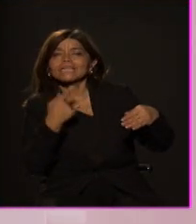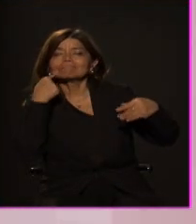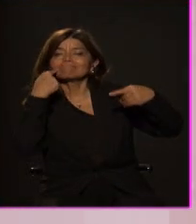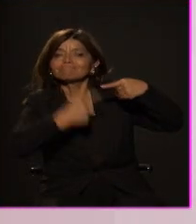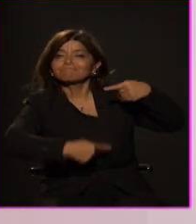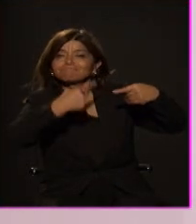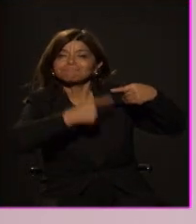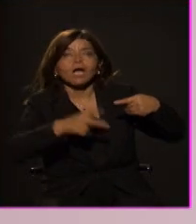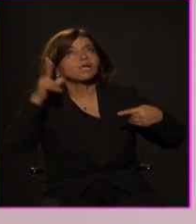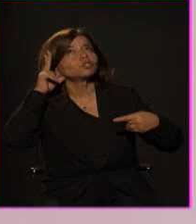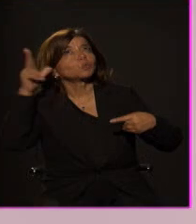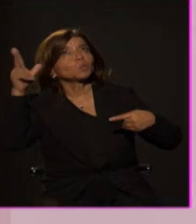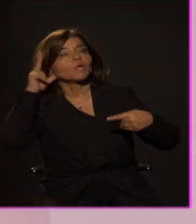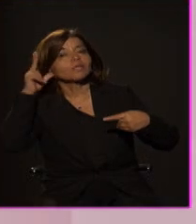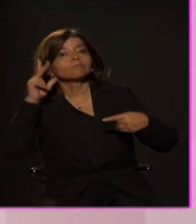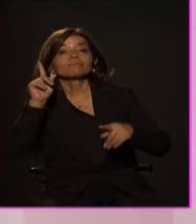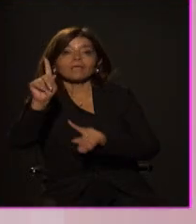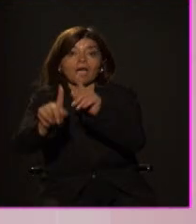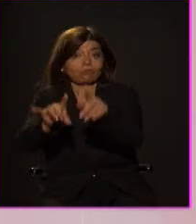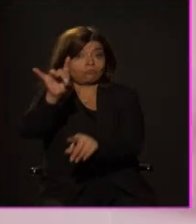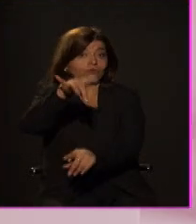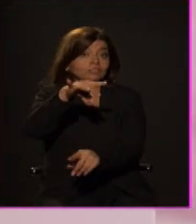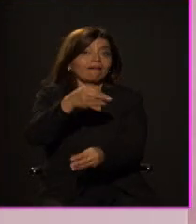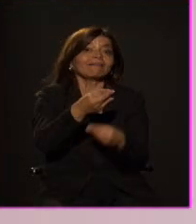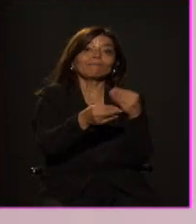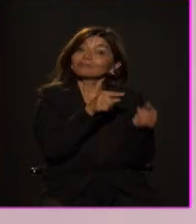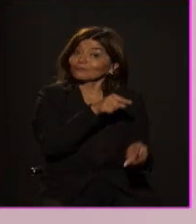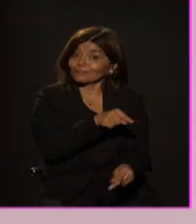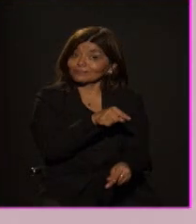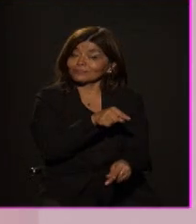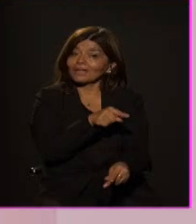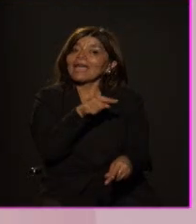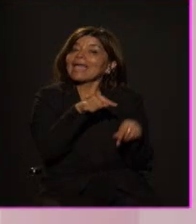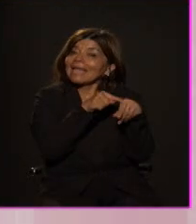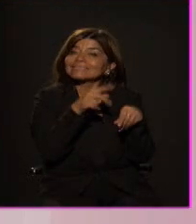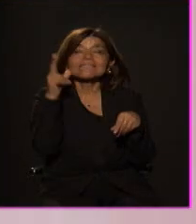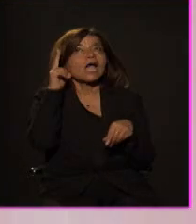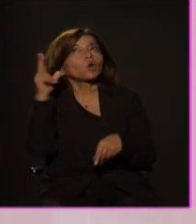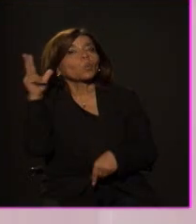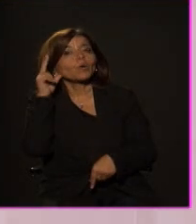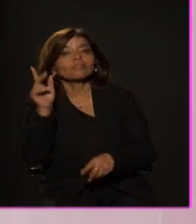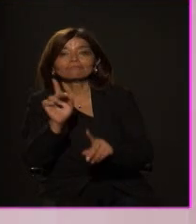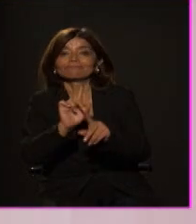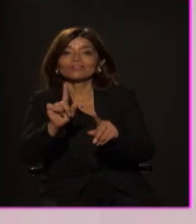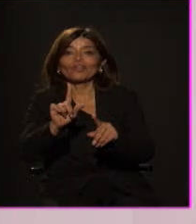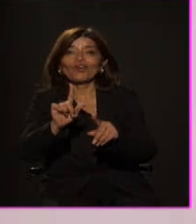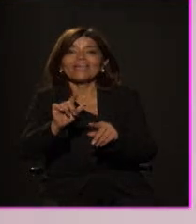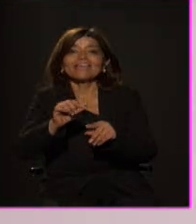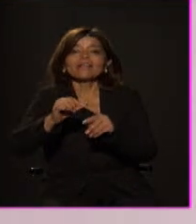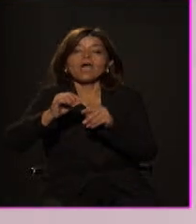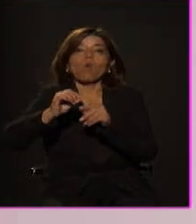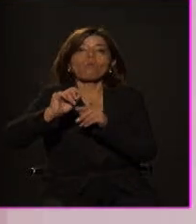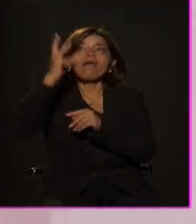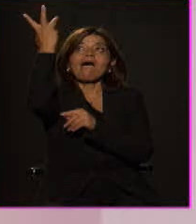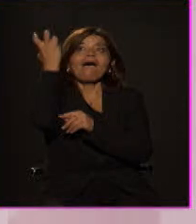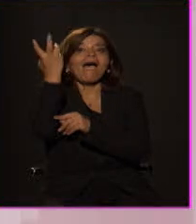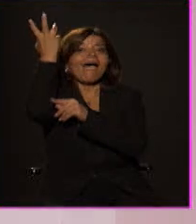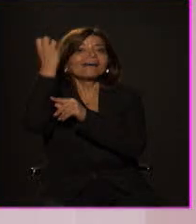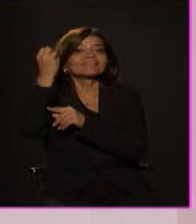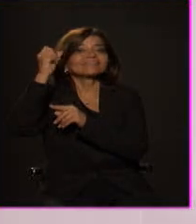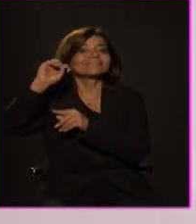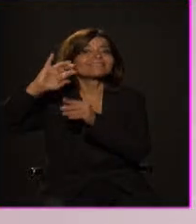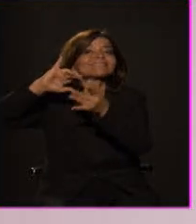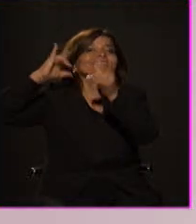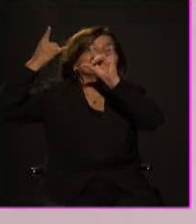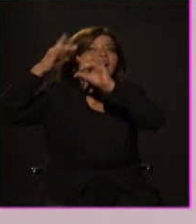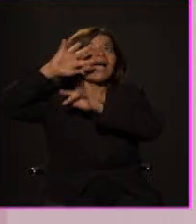probablemente alguna gente en la audiencia sabe qué pasó con esto. Ese ruido no era ruido, era una señal astrofísica y era la detección de la